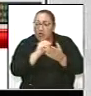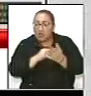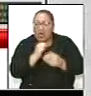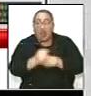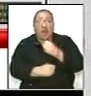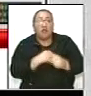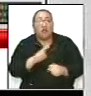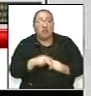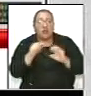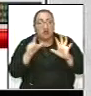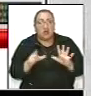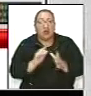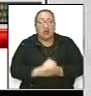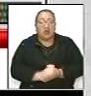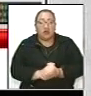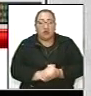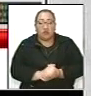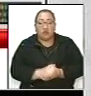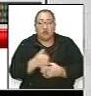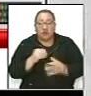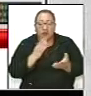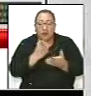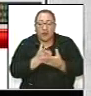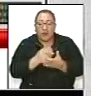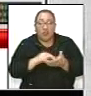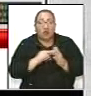año 2017, que alcanzó